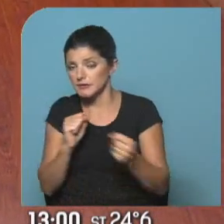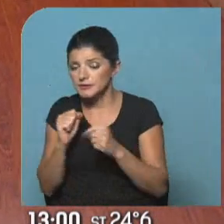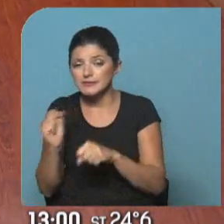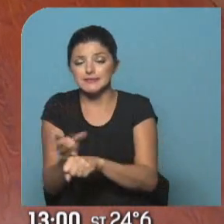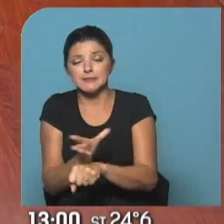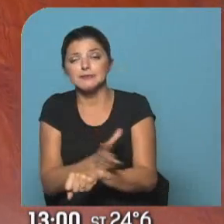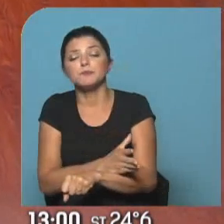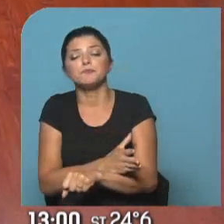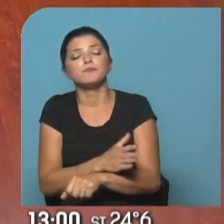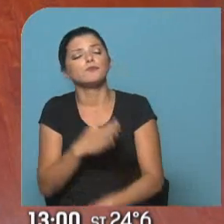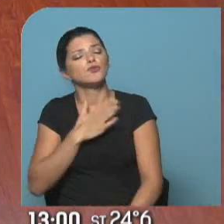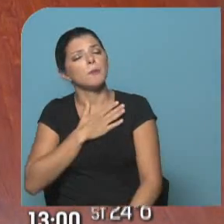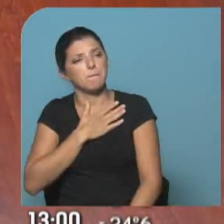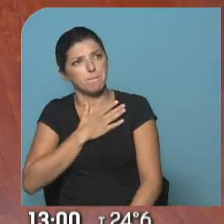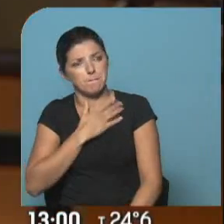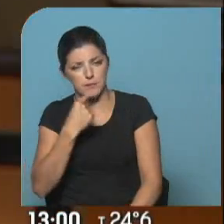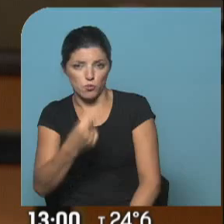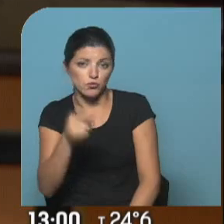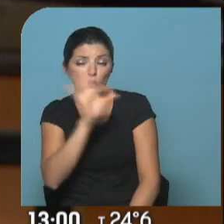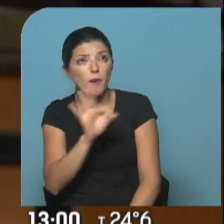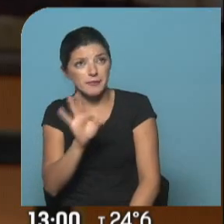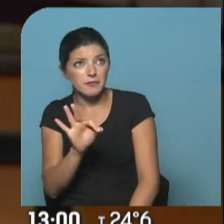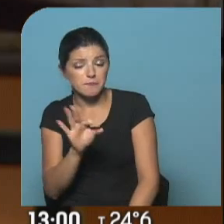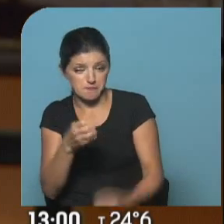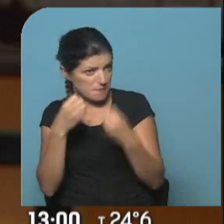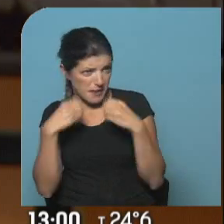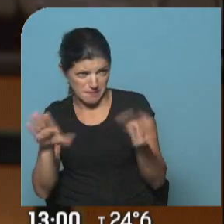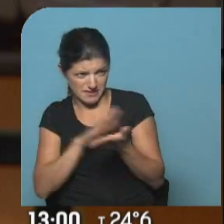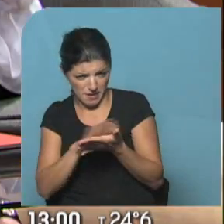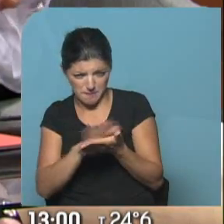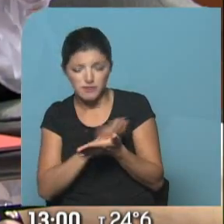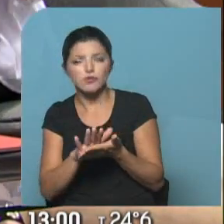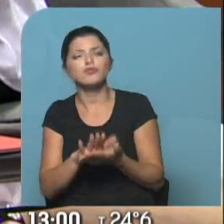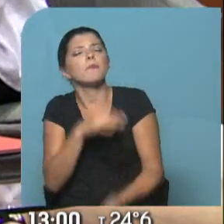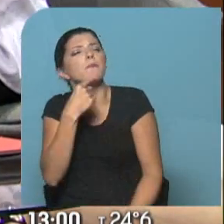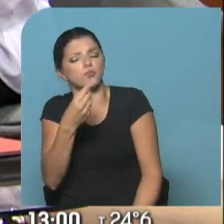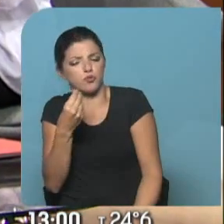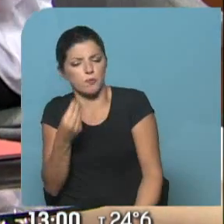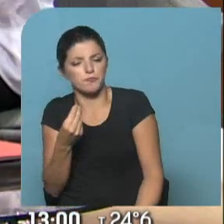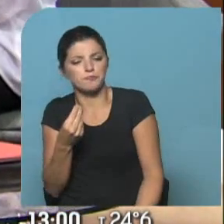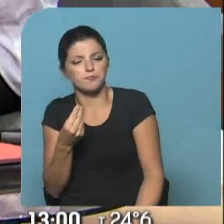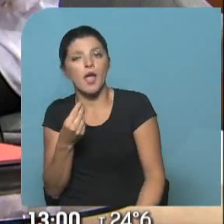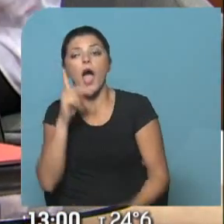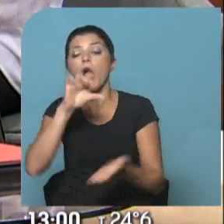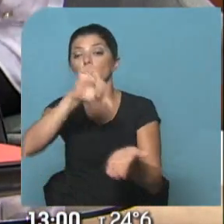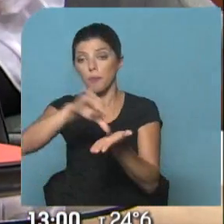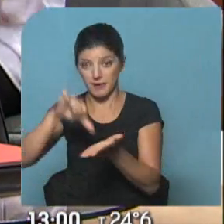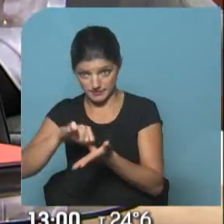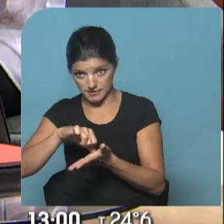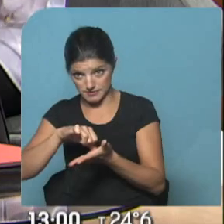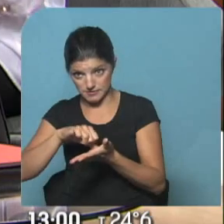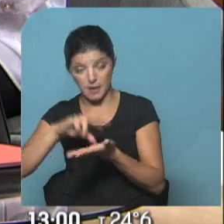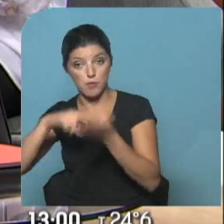la pregunta es, o la pregunta que uno se hace para empezar básicamente, ¿por qué en países que no están con